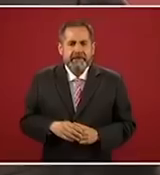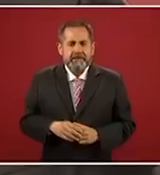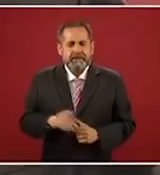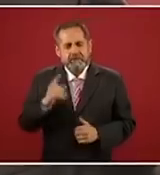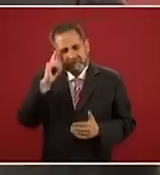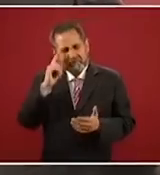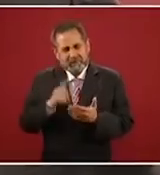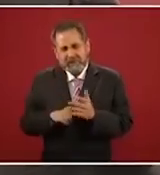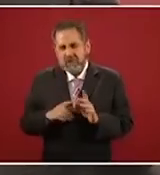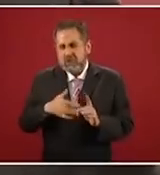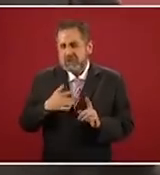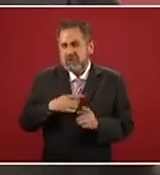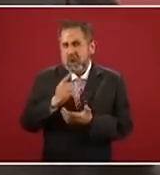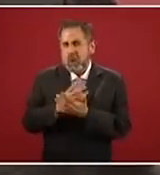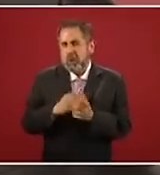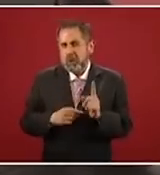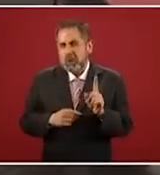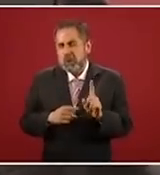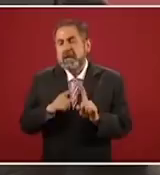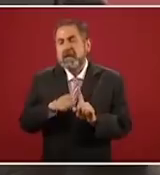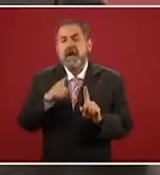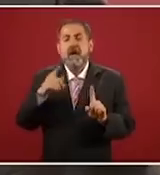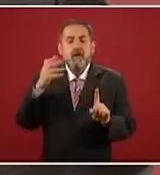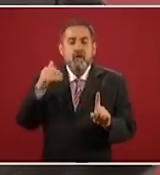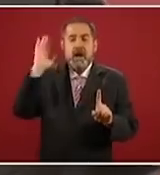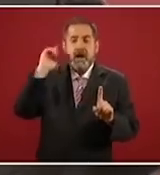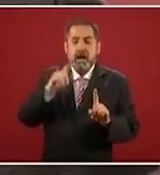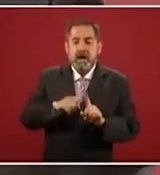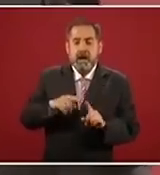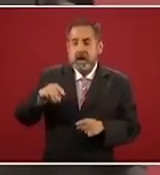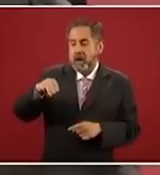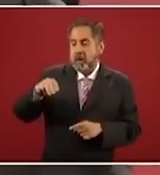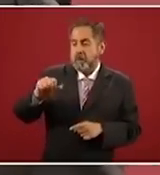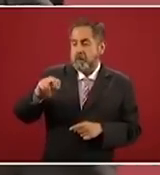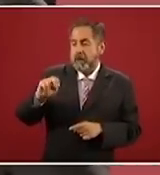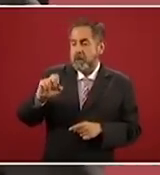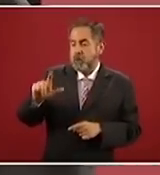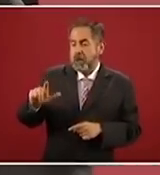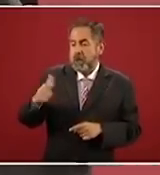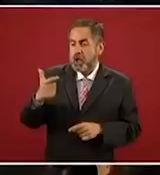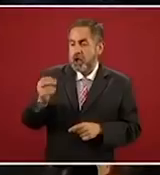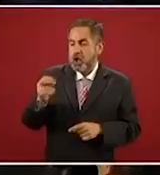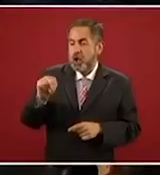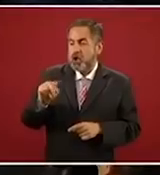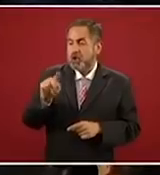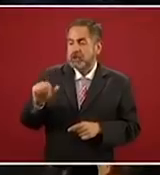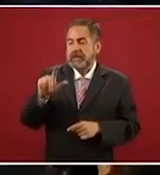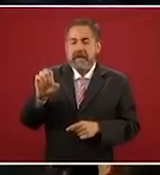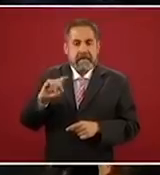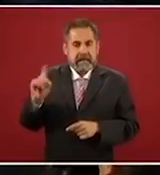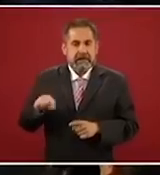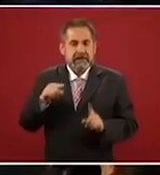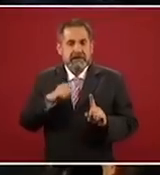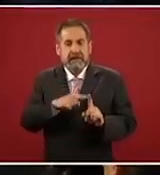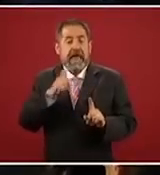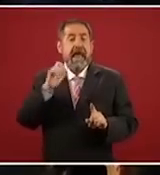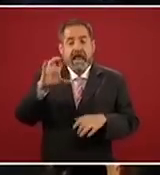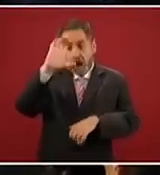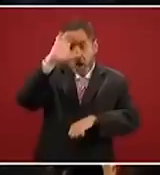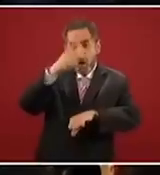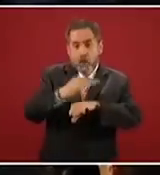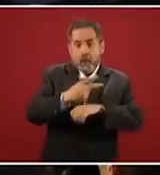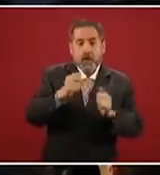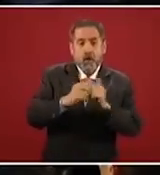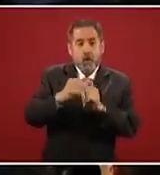yo creo que el único, fue el de Manuel González, que era compadre de